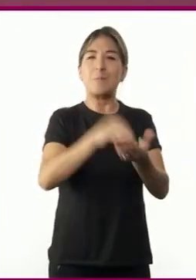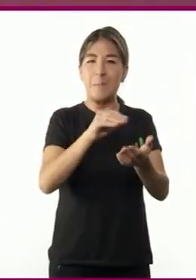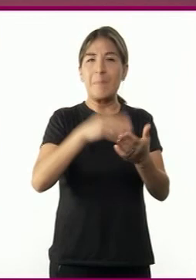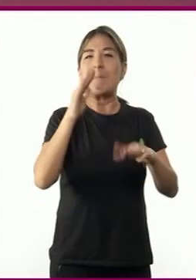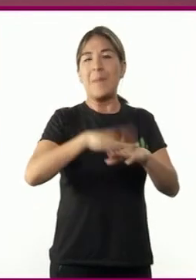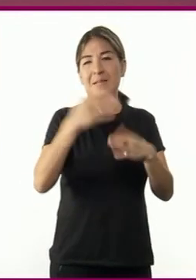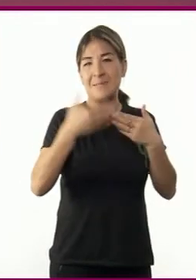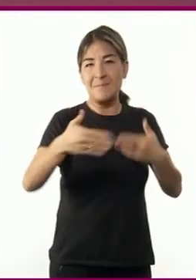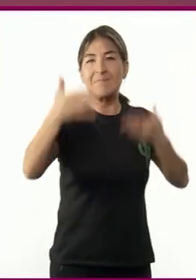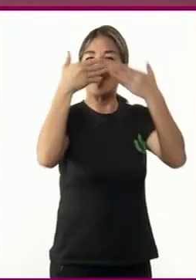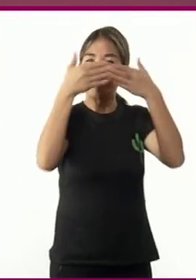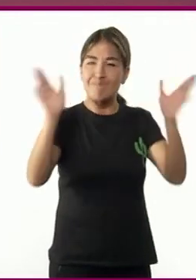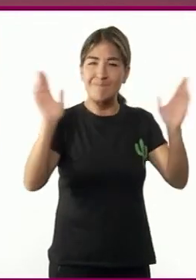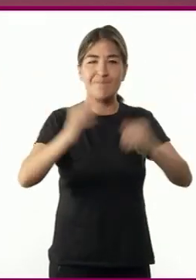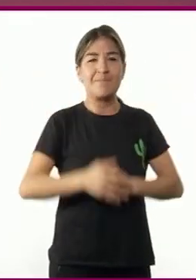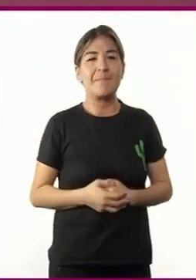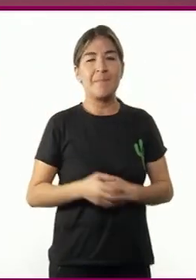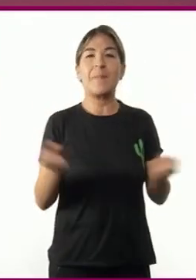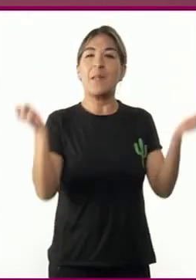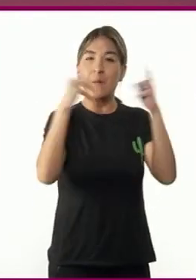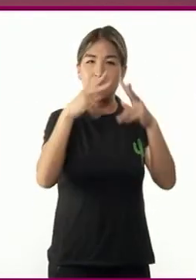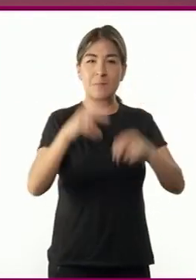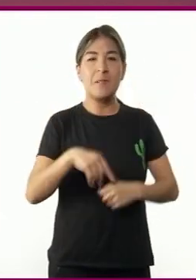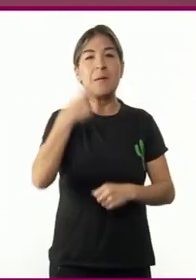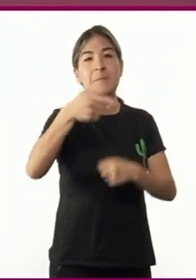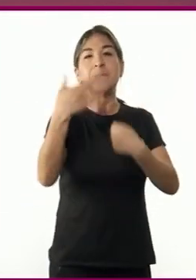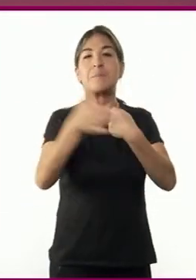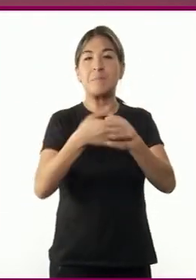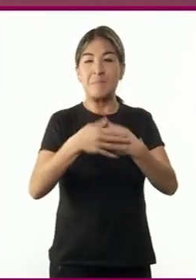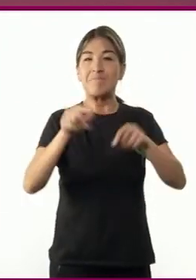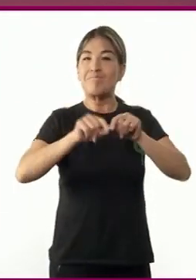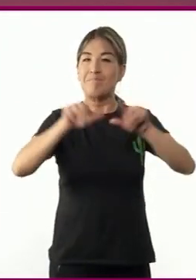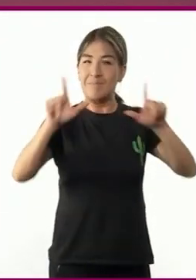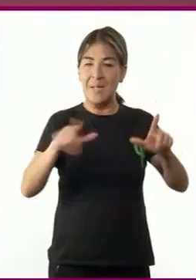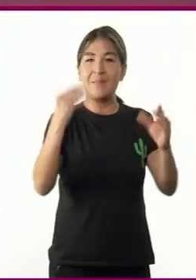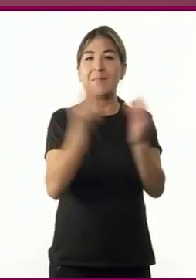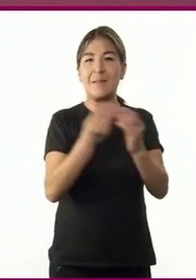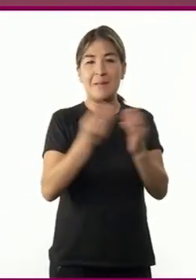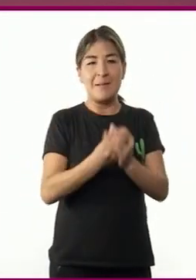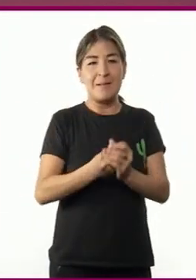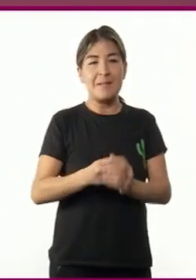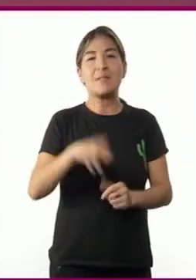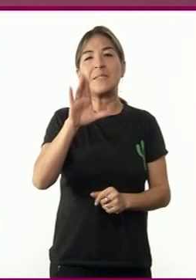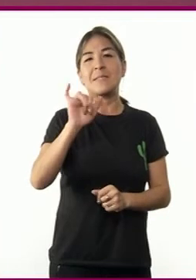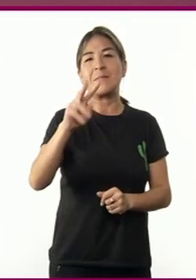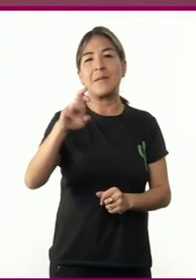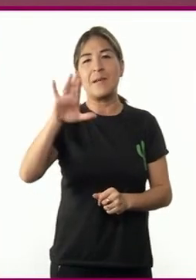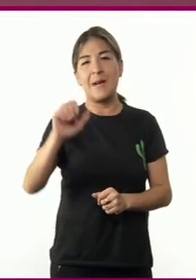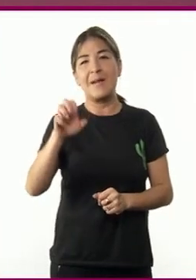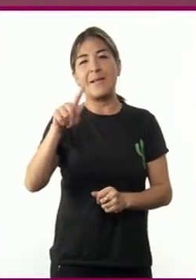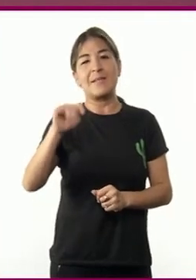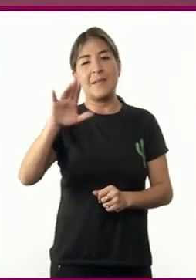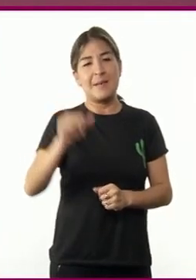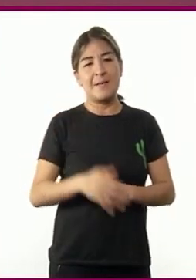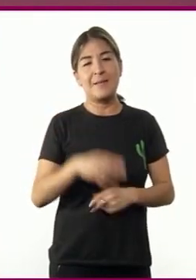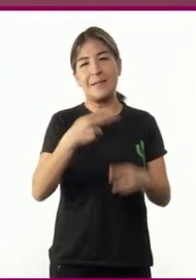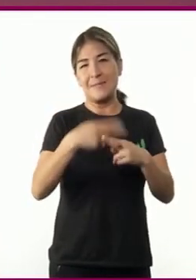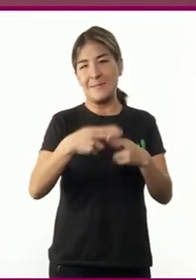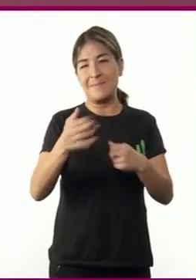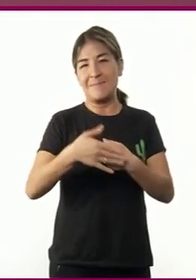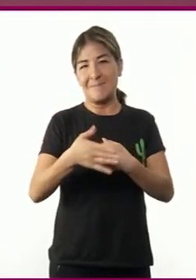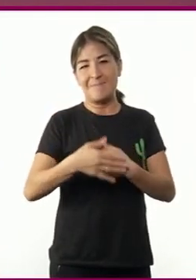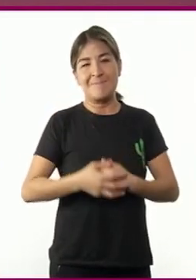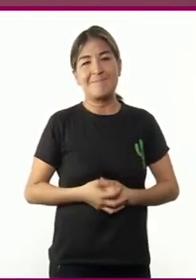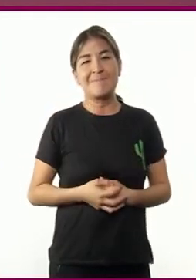mucho por explorar y descubrir. Nos vemos en una próxima sesión de la asignatura Formación Cívica y Ética. ¡Hasta la